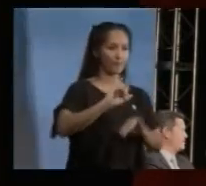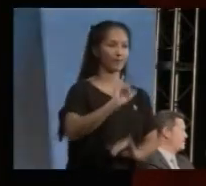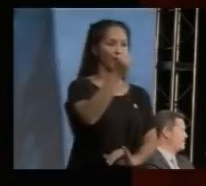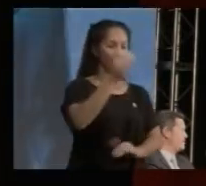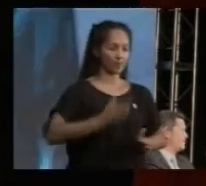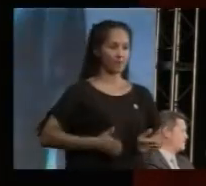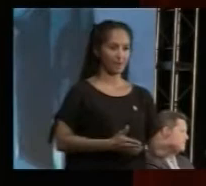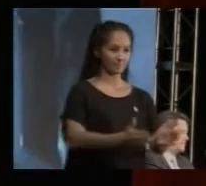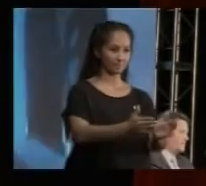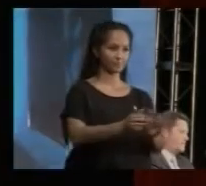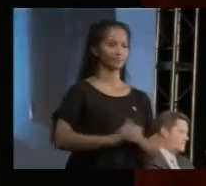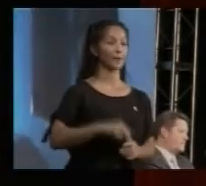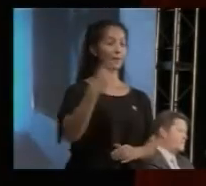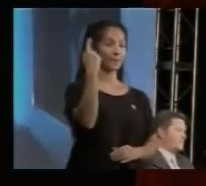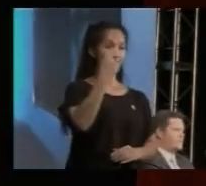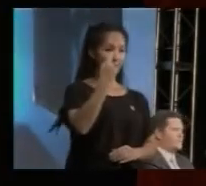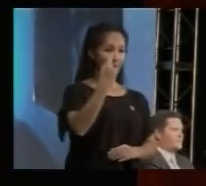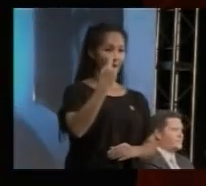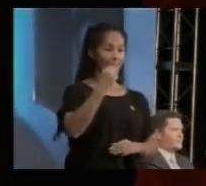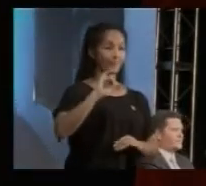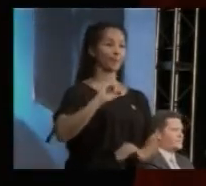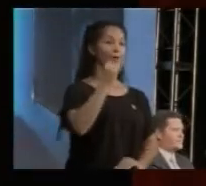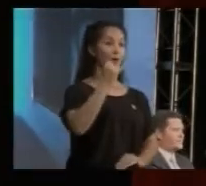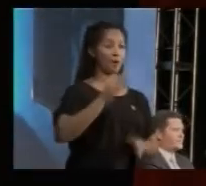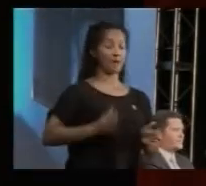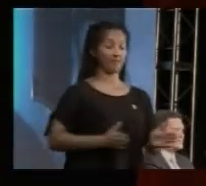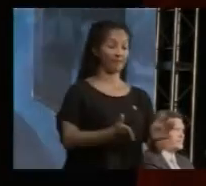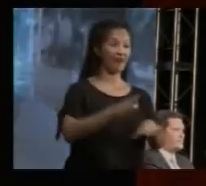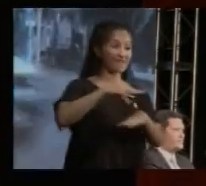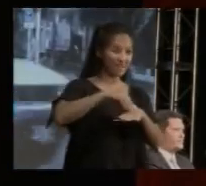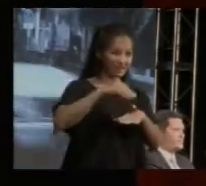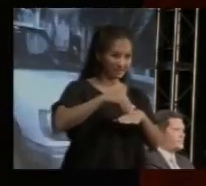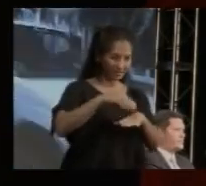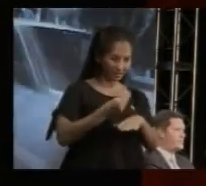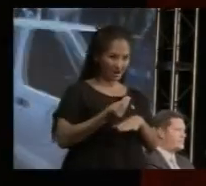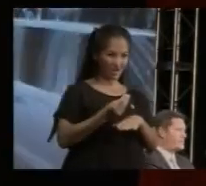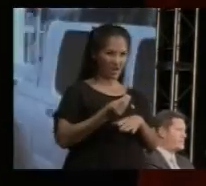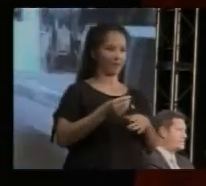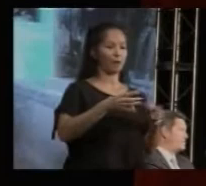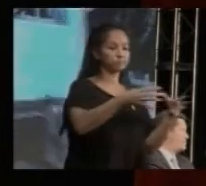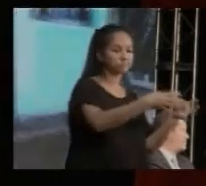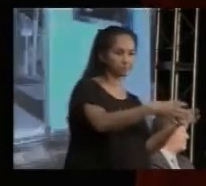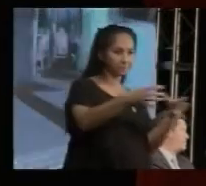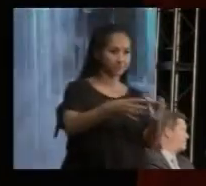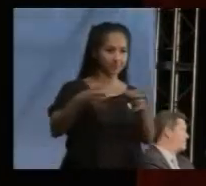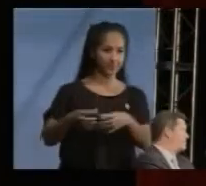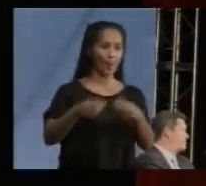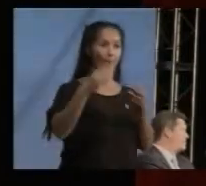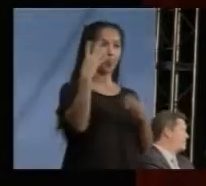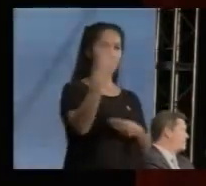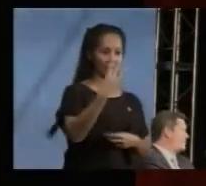viales. En primer lugar, un plan de mejorado de calles de tierra y brosa, dividiendo la ciudad en cuatro zonas. Vamos